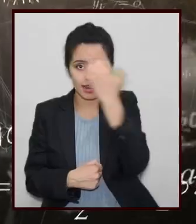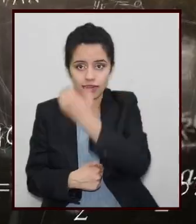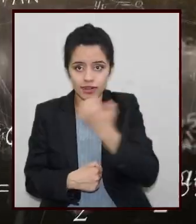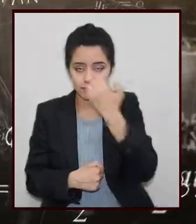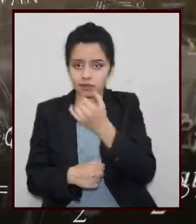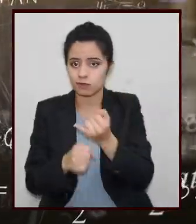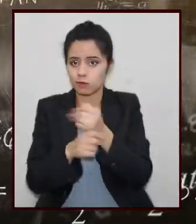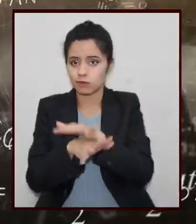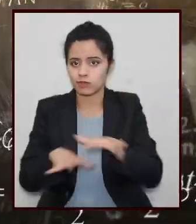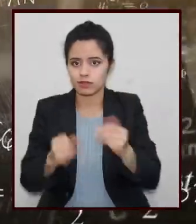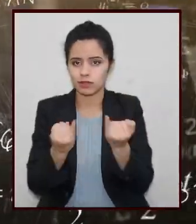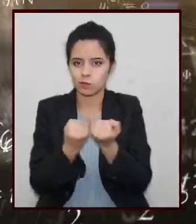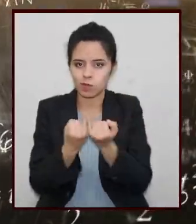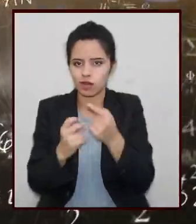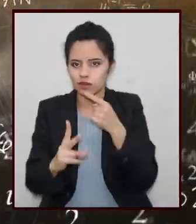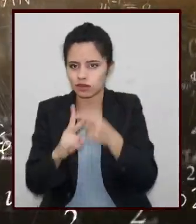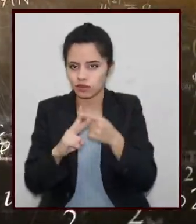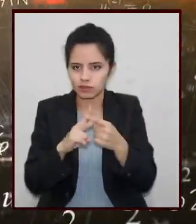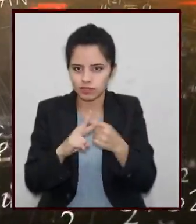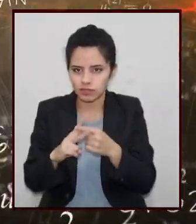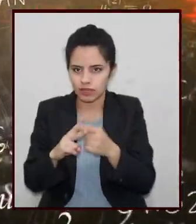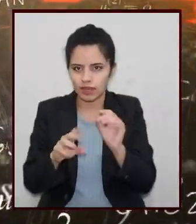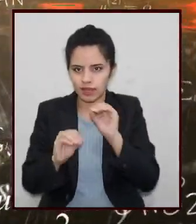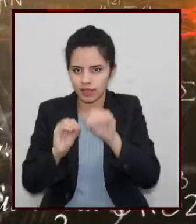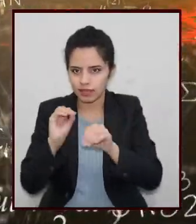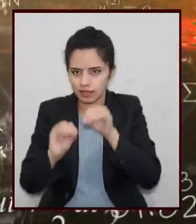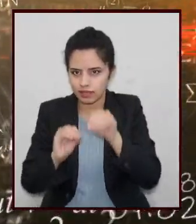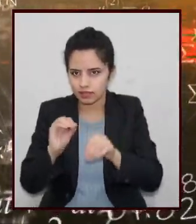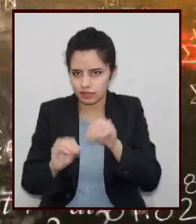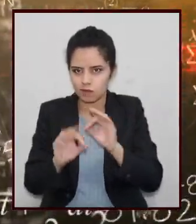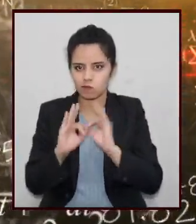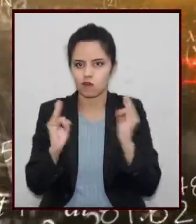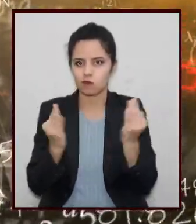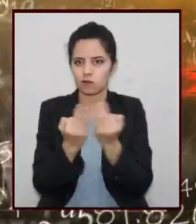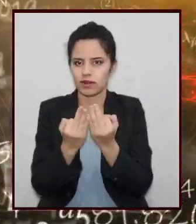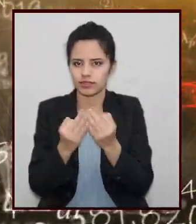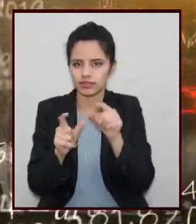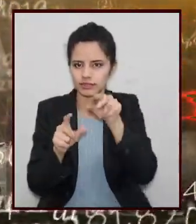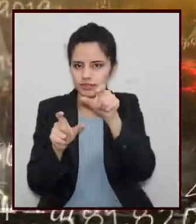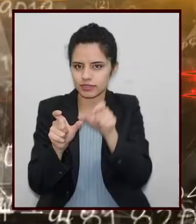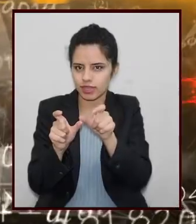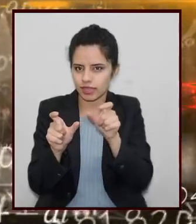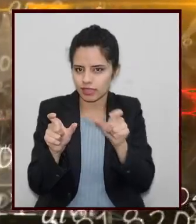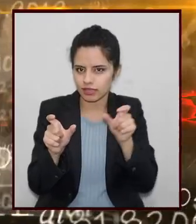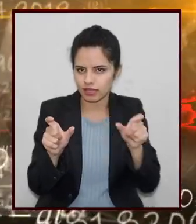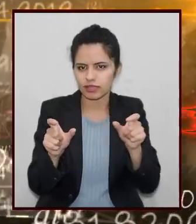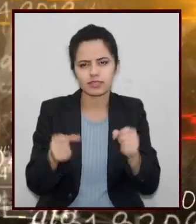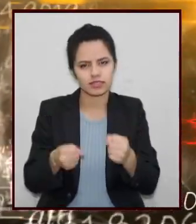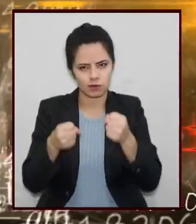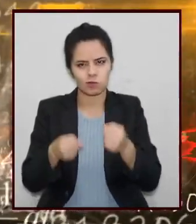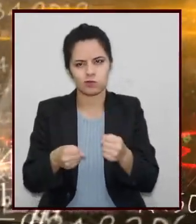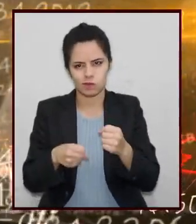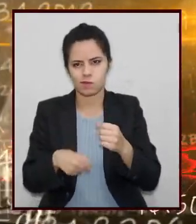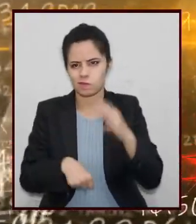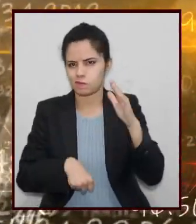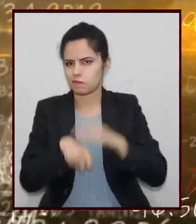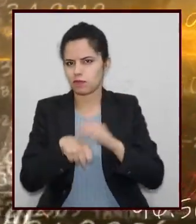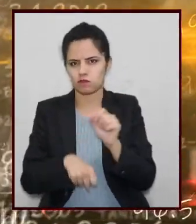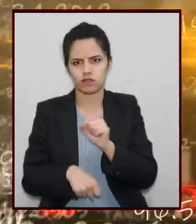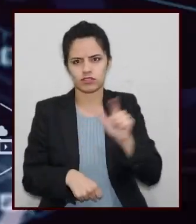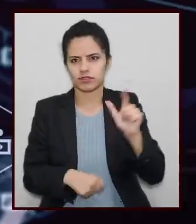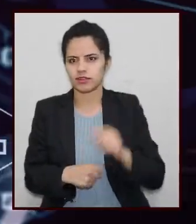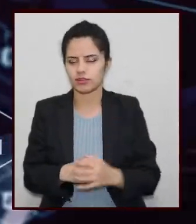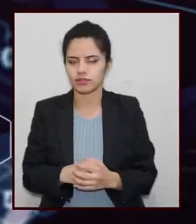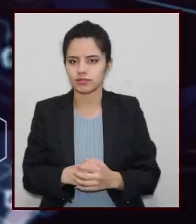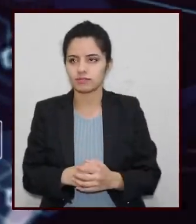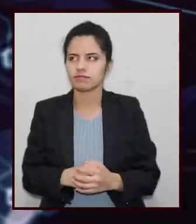organizar y analizar datos y hacer operaciones con la inserción de fórmulas en las celdas se debe aplicar de una forma mucho más pro, ¿no